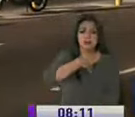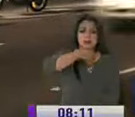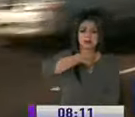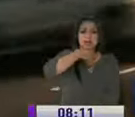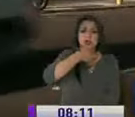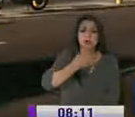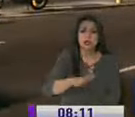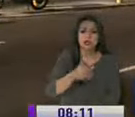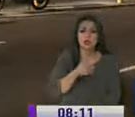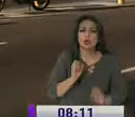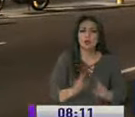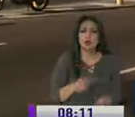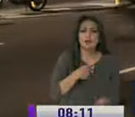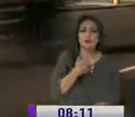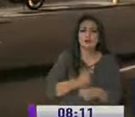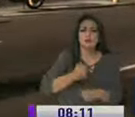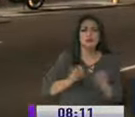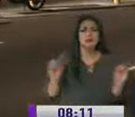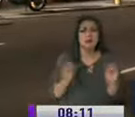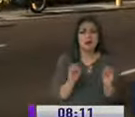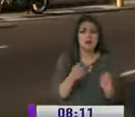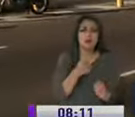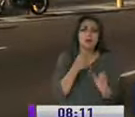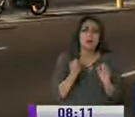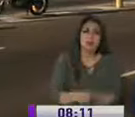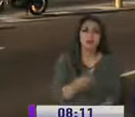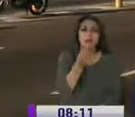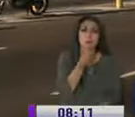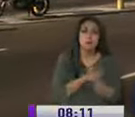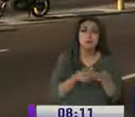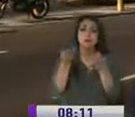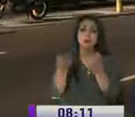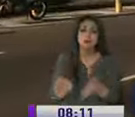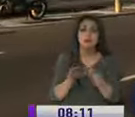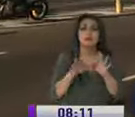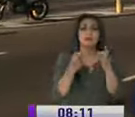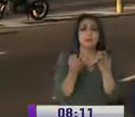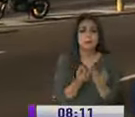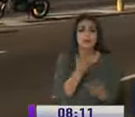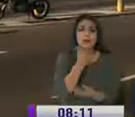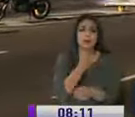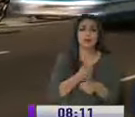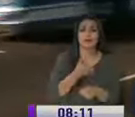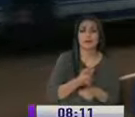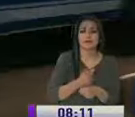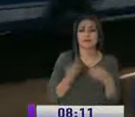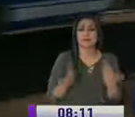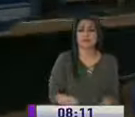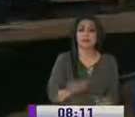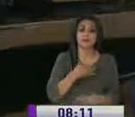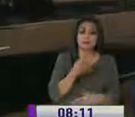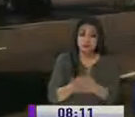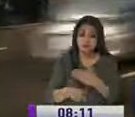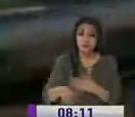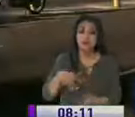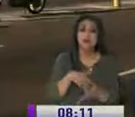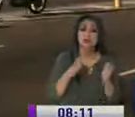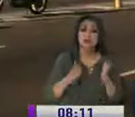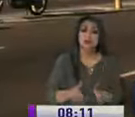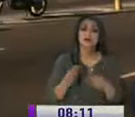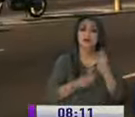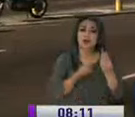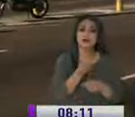tenemos oportunidad de un trabajo. Por lo menos nosotros llevamos el pan de cada día a nuestras casas, a nuestras familias. Tenemos hijos, estudiantes y todo,